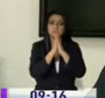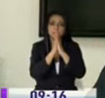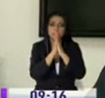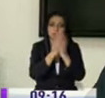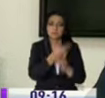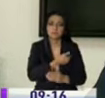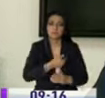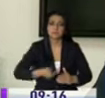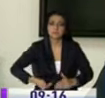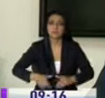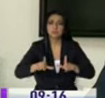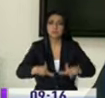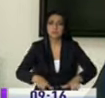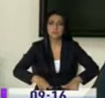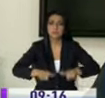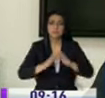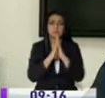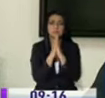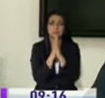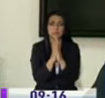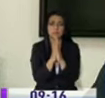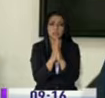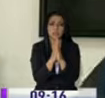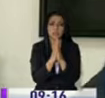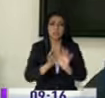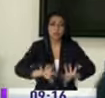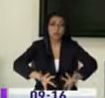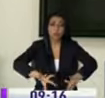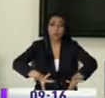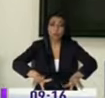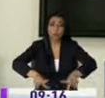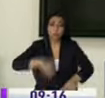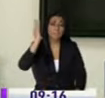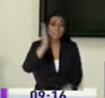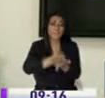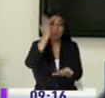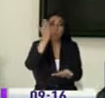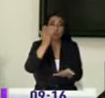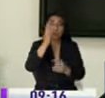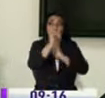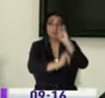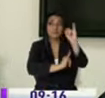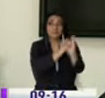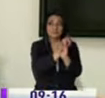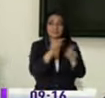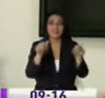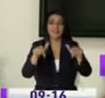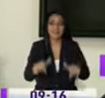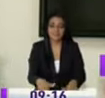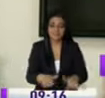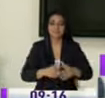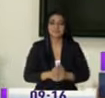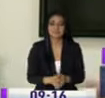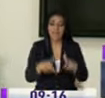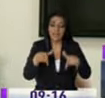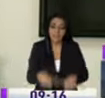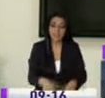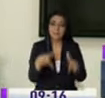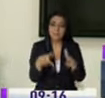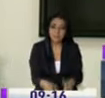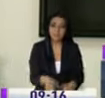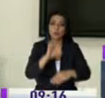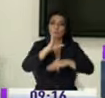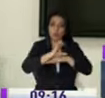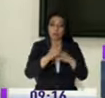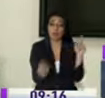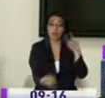de la República de que la cirugía mayor no lo haga a nivel internacional, que lo haga acá. Porque de lo que hemos visto hasta la